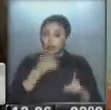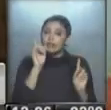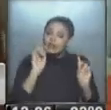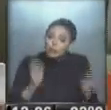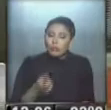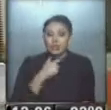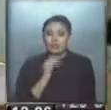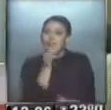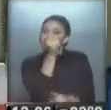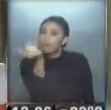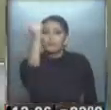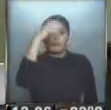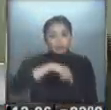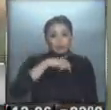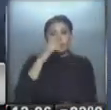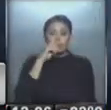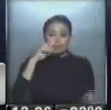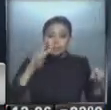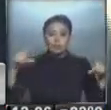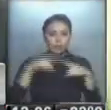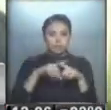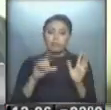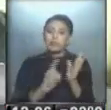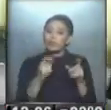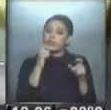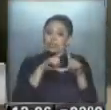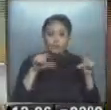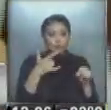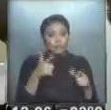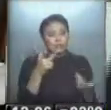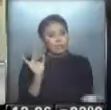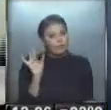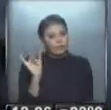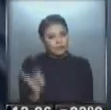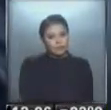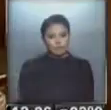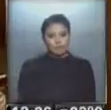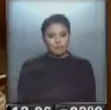ir y volver para los partidos puntualmente, pero sin entradas se le va a hacer un poquito difícil.